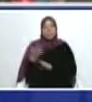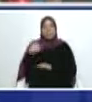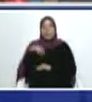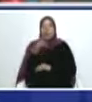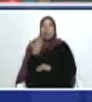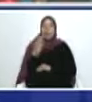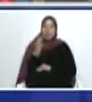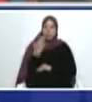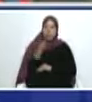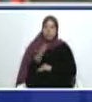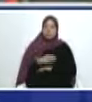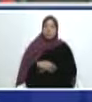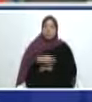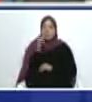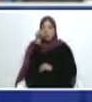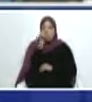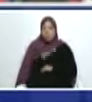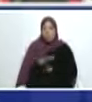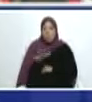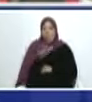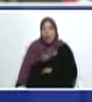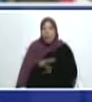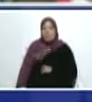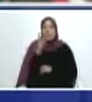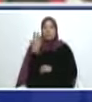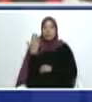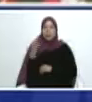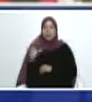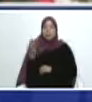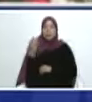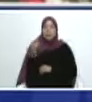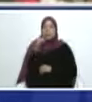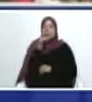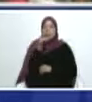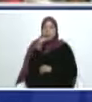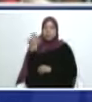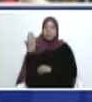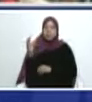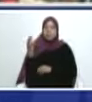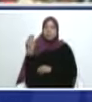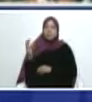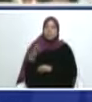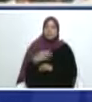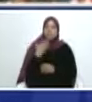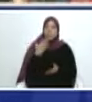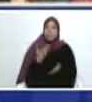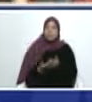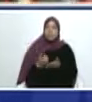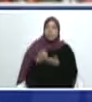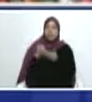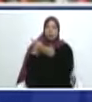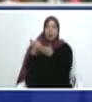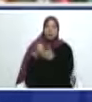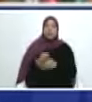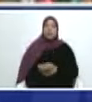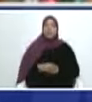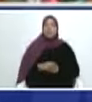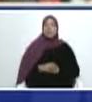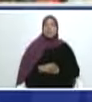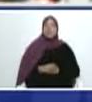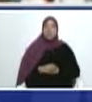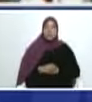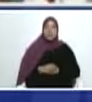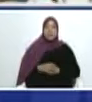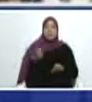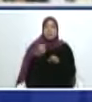Colombia. Pueblo de Cúcuta, pueblo del norte de Santander, pueblo de Colombia, gracias por su ayuda para seguir